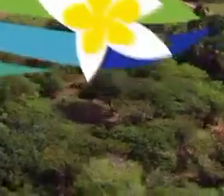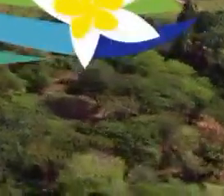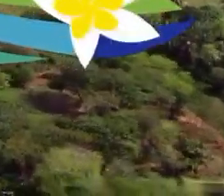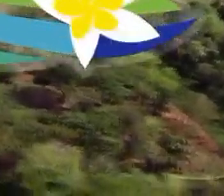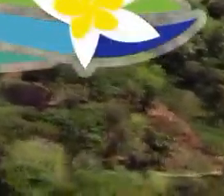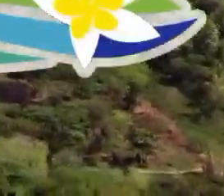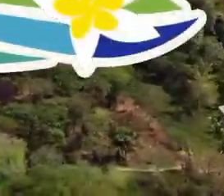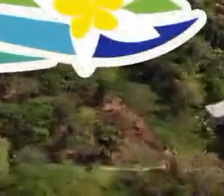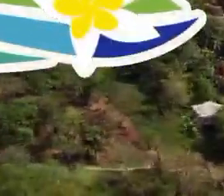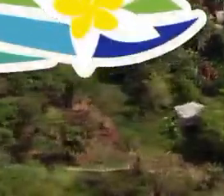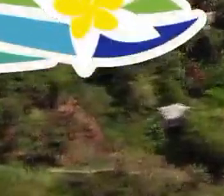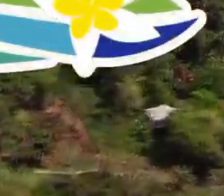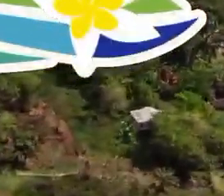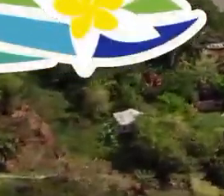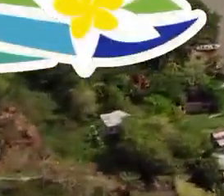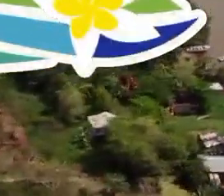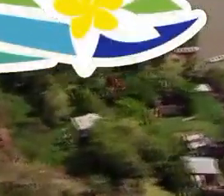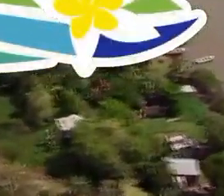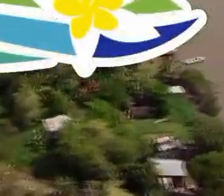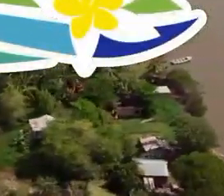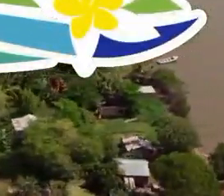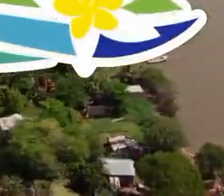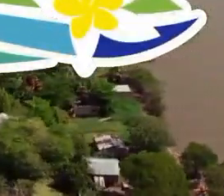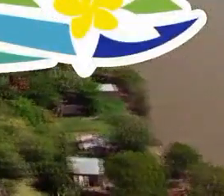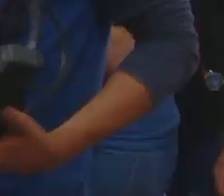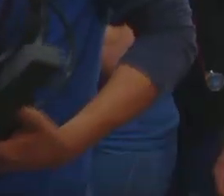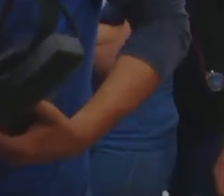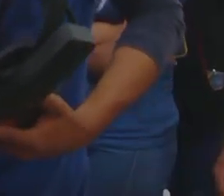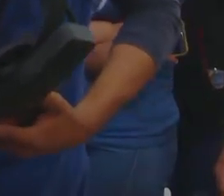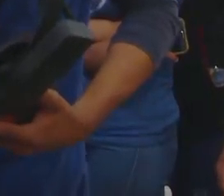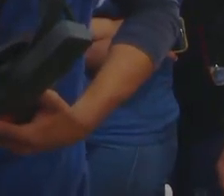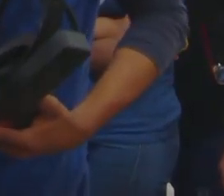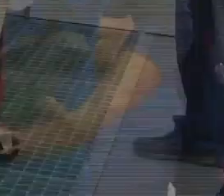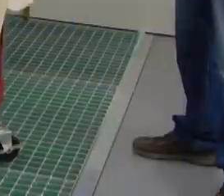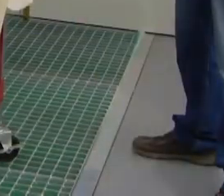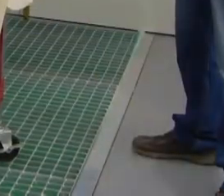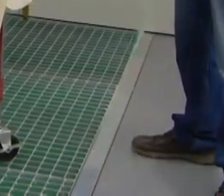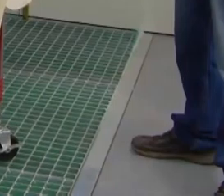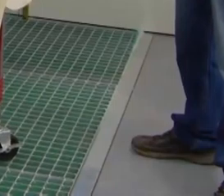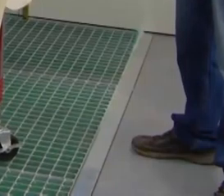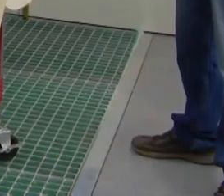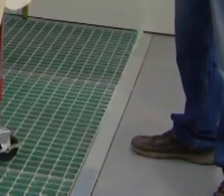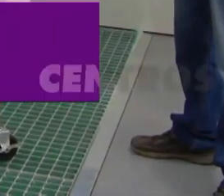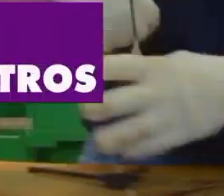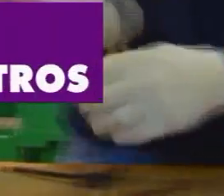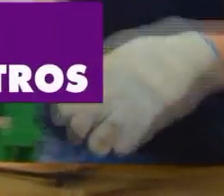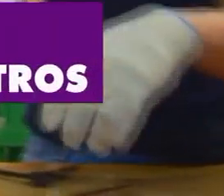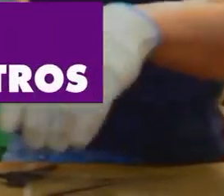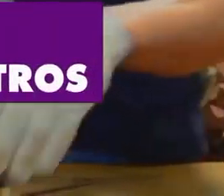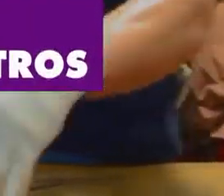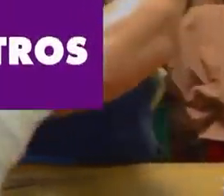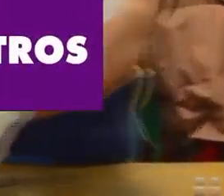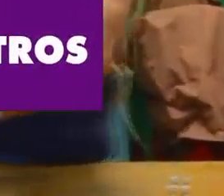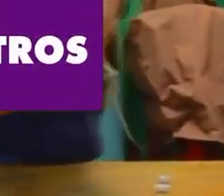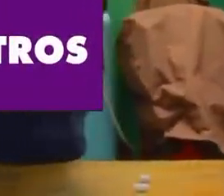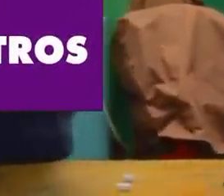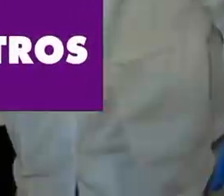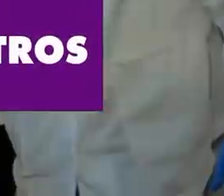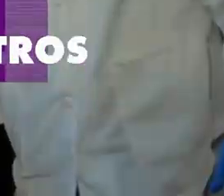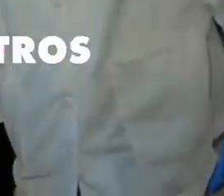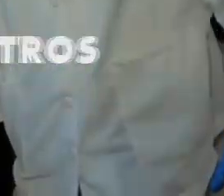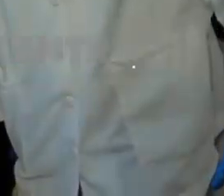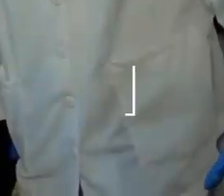Nicaragua linda, el corazón del cielo, late por las victorias. En el 2007 funcionaban 26